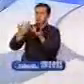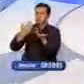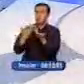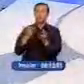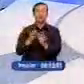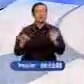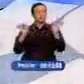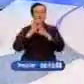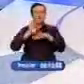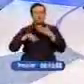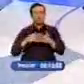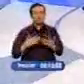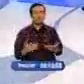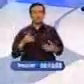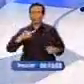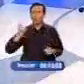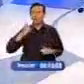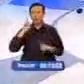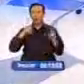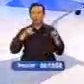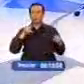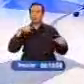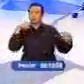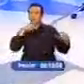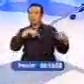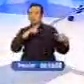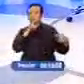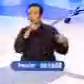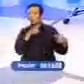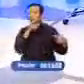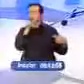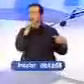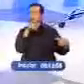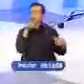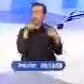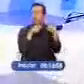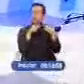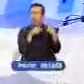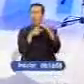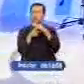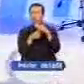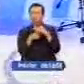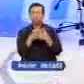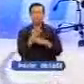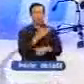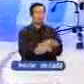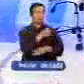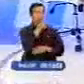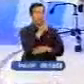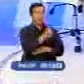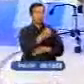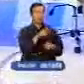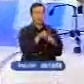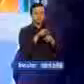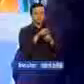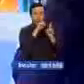siempre tendremos los otros actores que su única estrategia es el desprestigio de Y a propósito de debate y discusión, en aquella entrevista del año pasado también